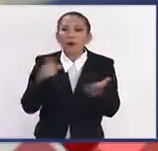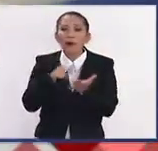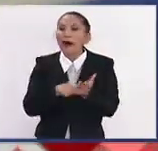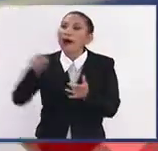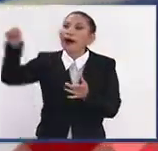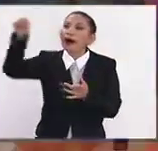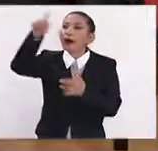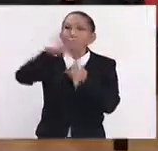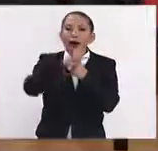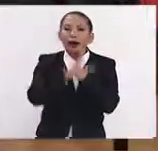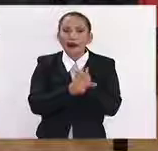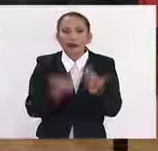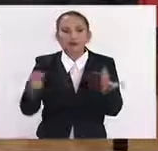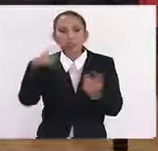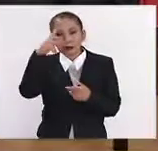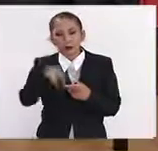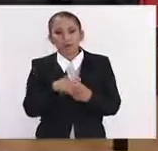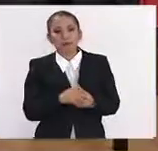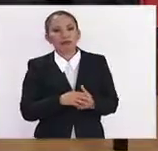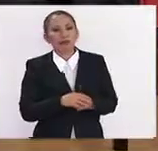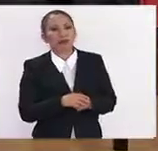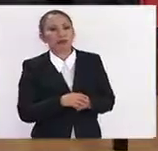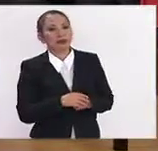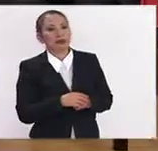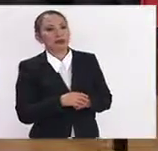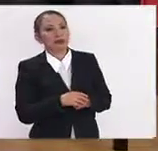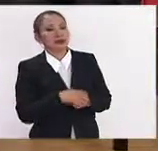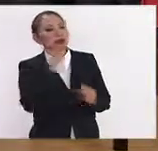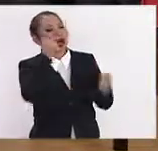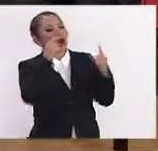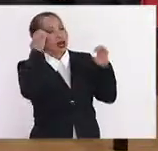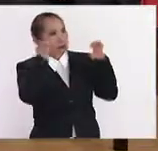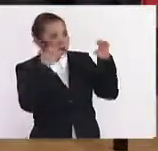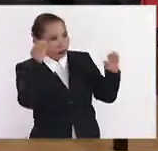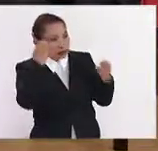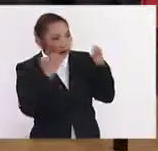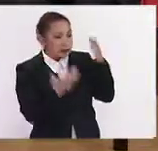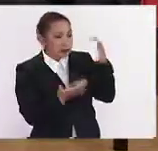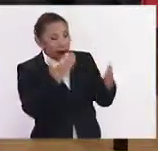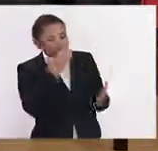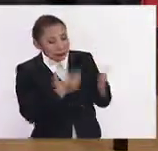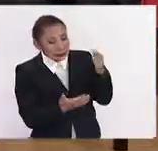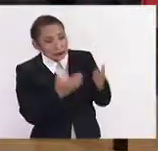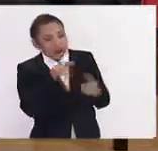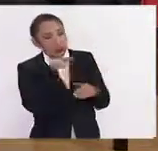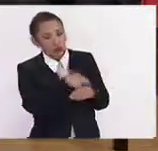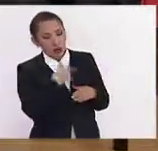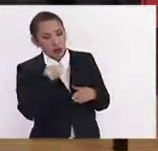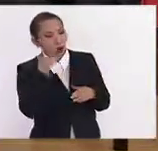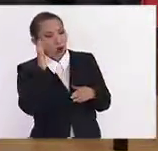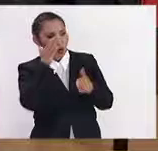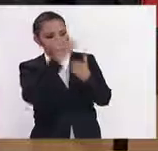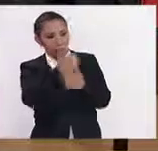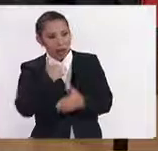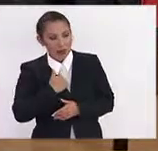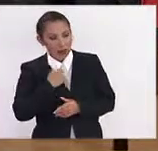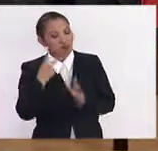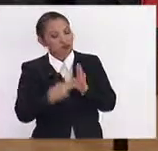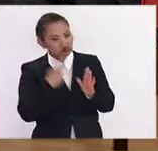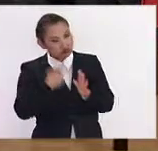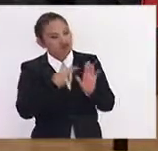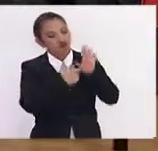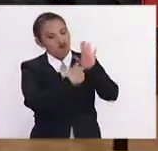estado? ¿En qué países has estado? ¿En México? Bueno, en Europa hice algunas exposiciones y luego últimamente sobre todo he estado yendo a Canadá, donde se han hecho